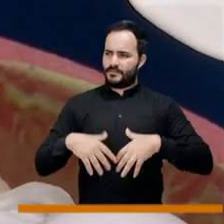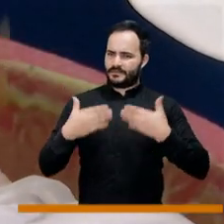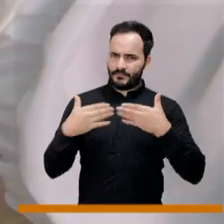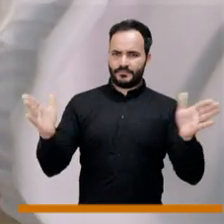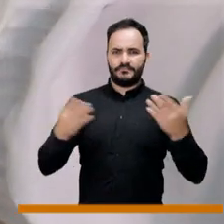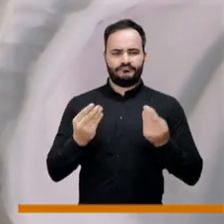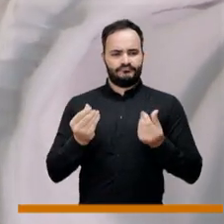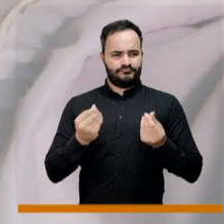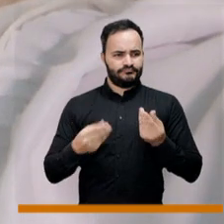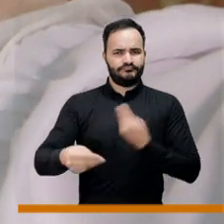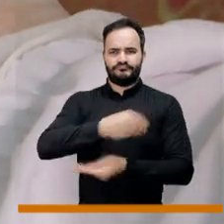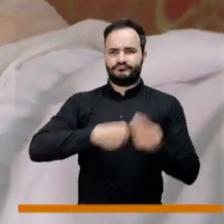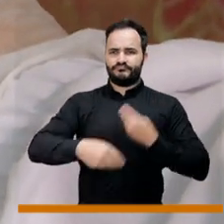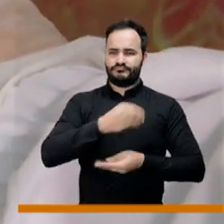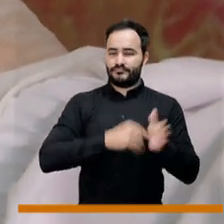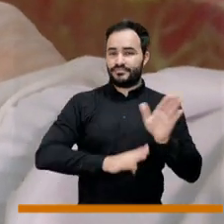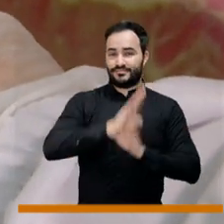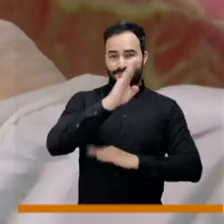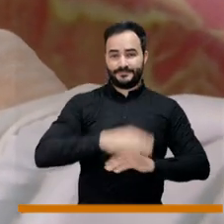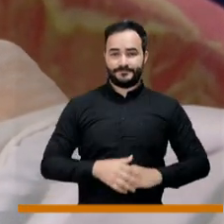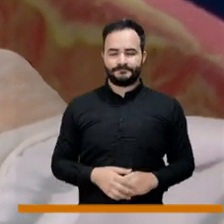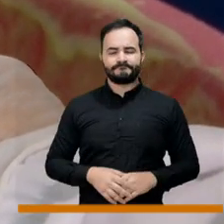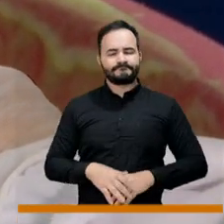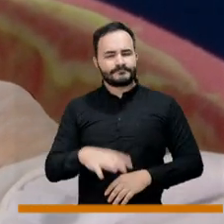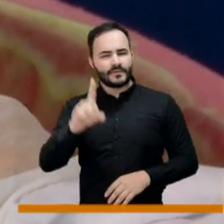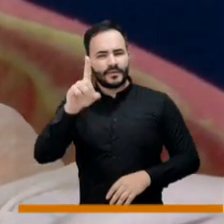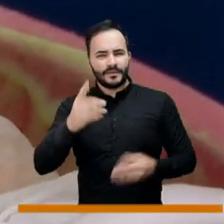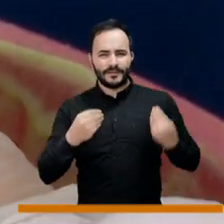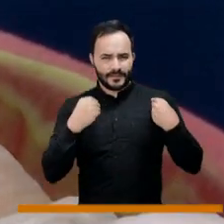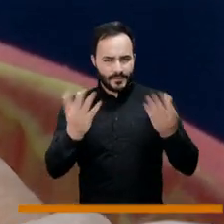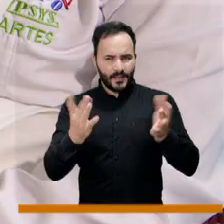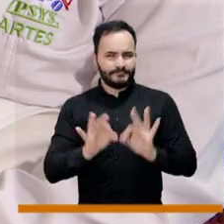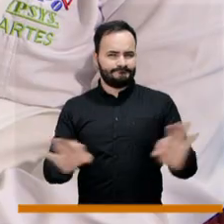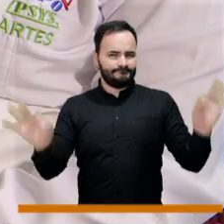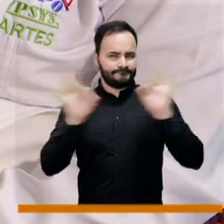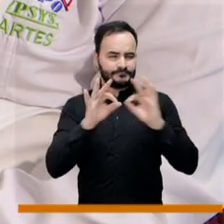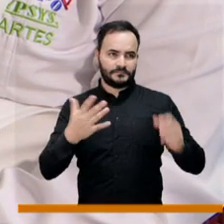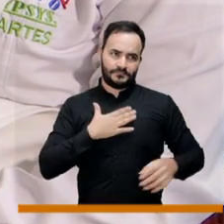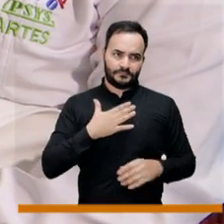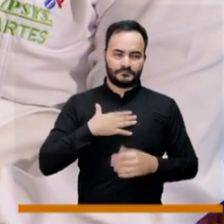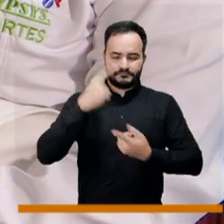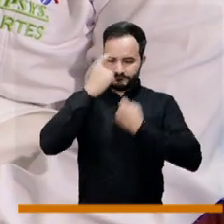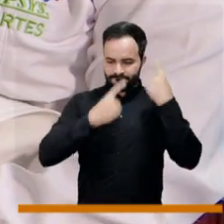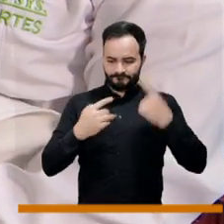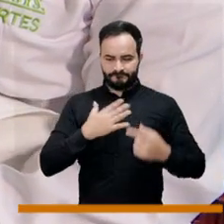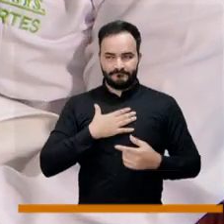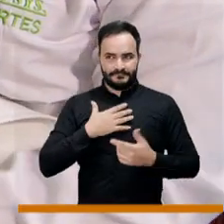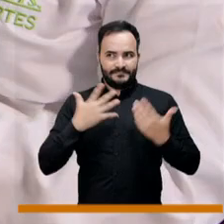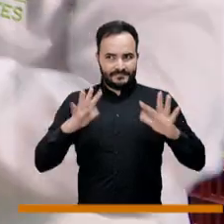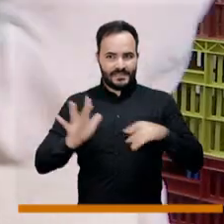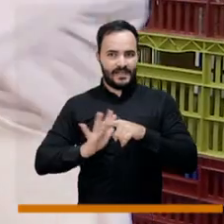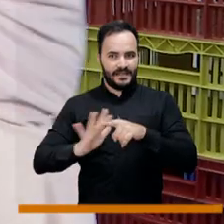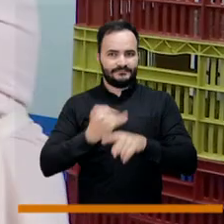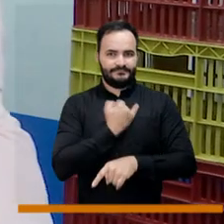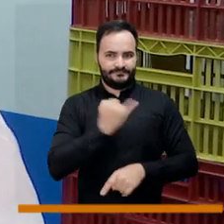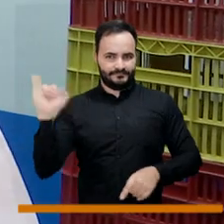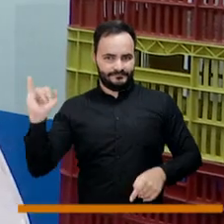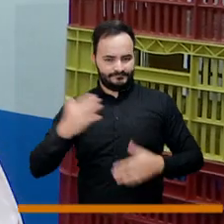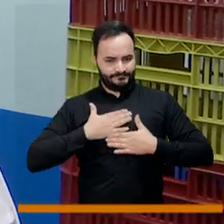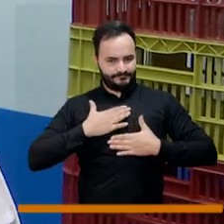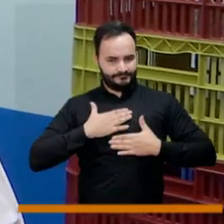hacer empresa y de poder salir adelante. Que hay una cosa importante y es que como persona libre o como